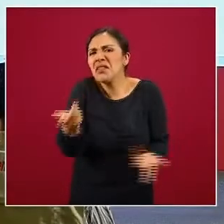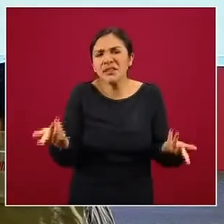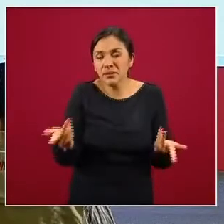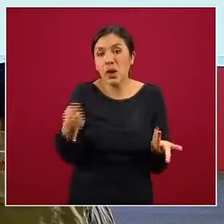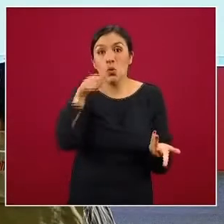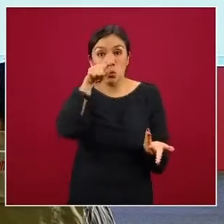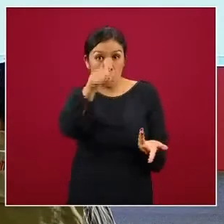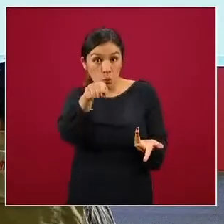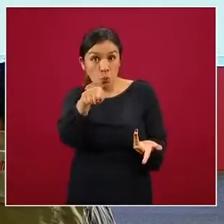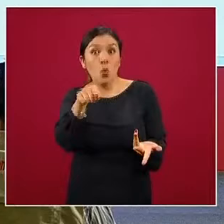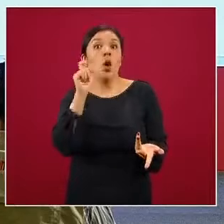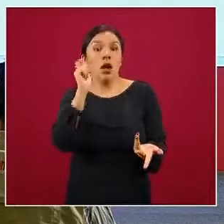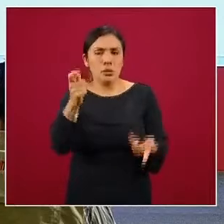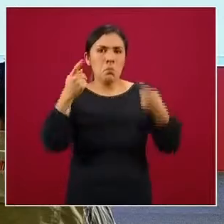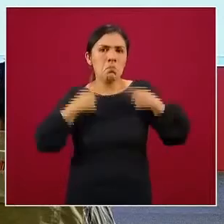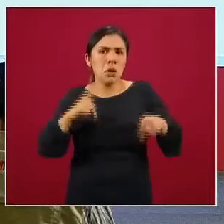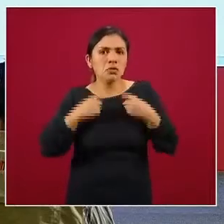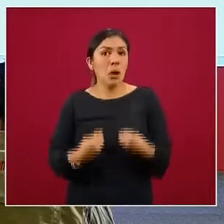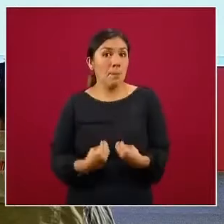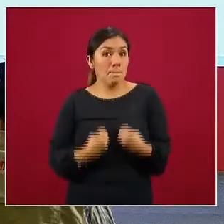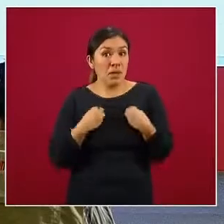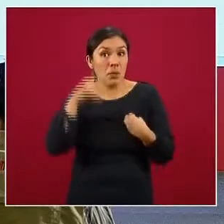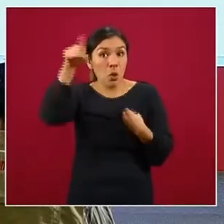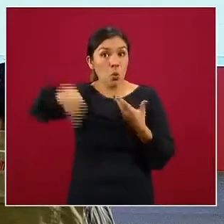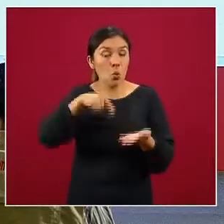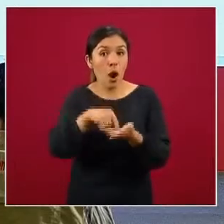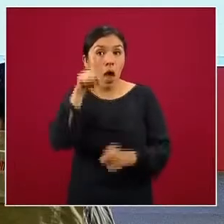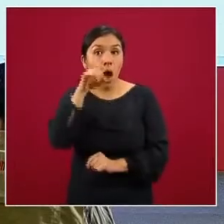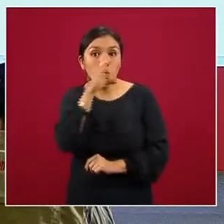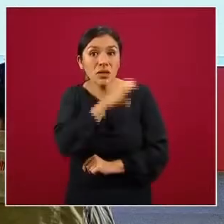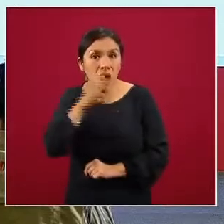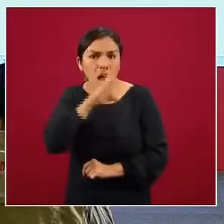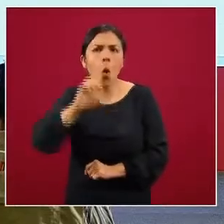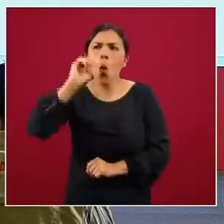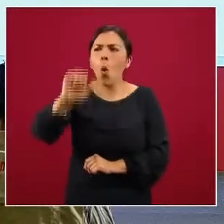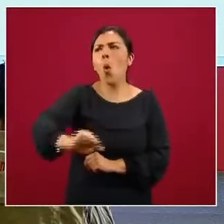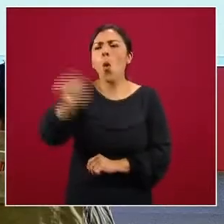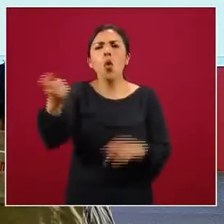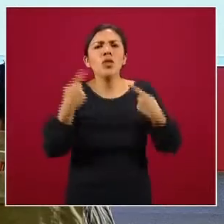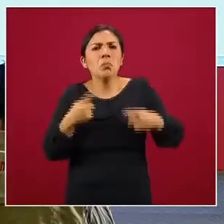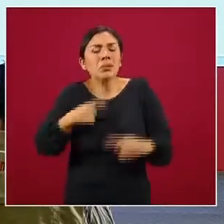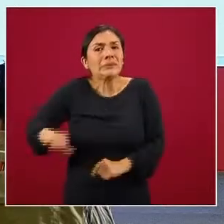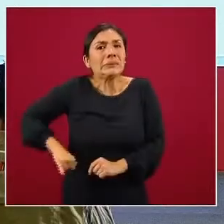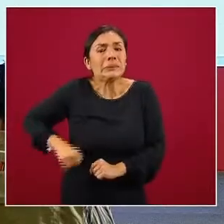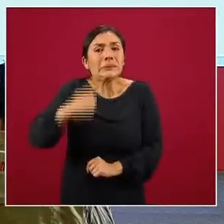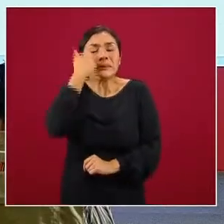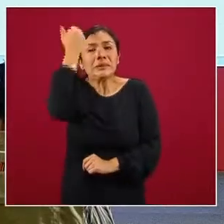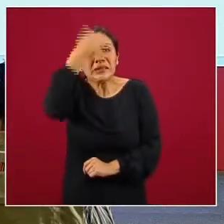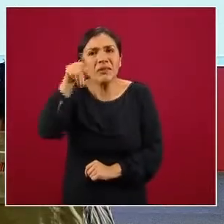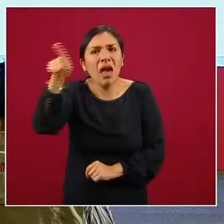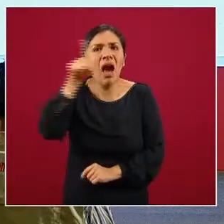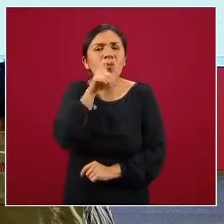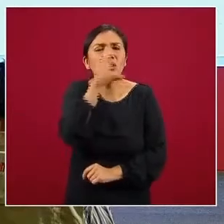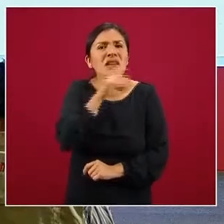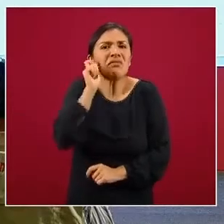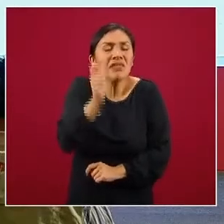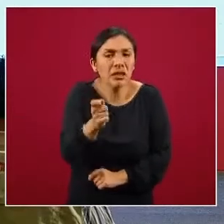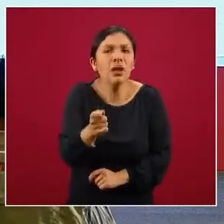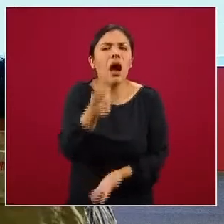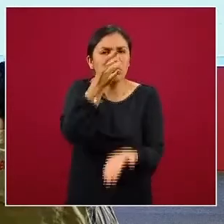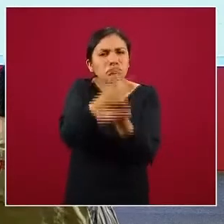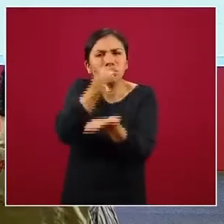Que usted, que es una persona que vive en Aguascalientes o cualquier otra persona que tenga interés en este aspecto,